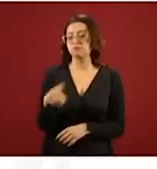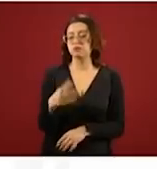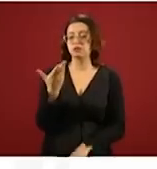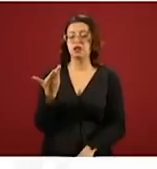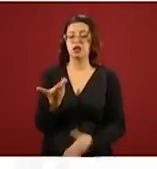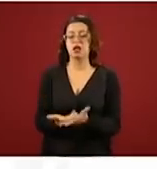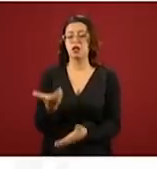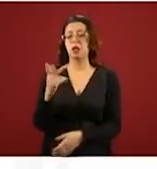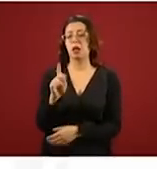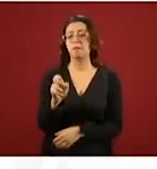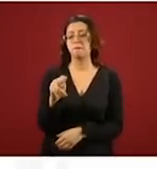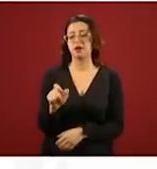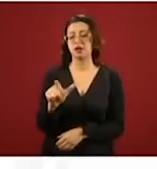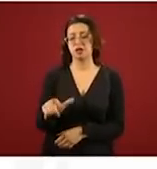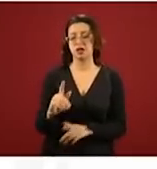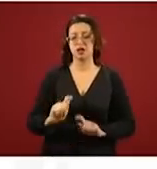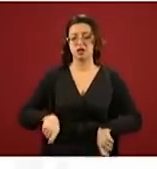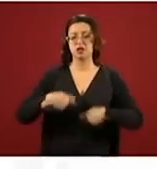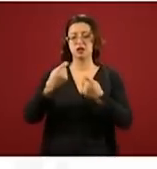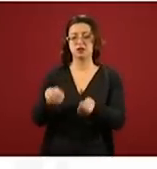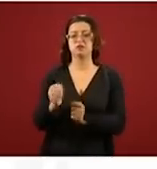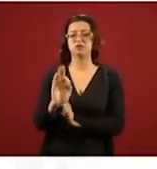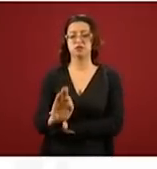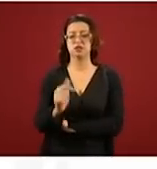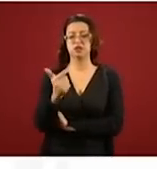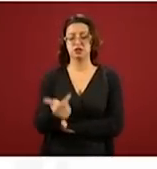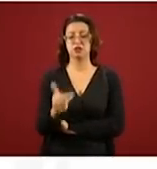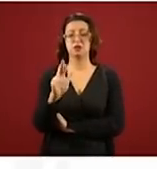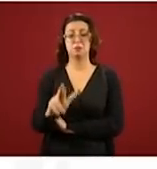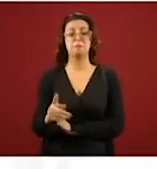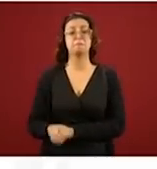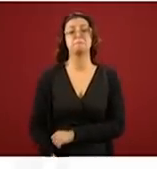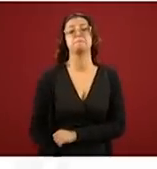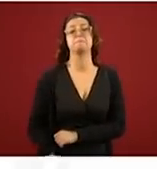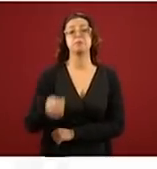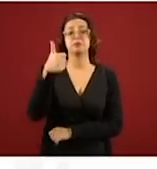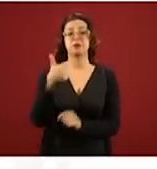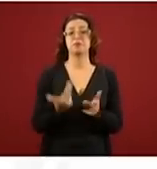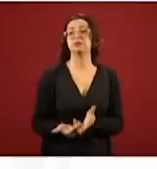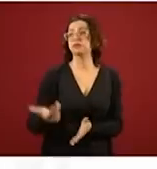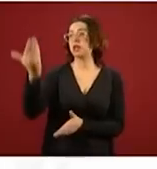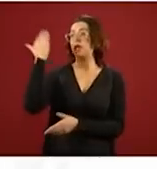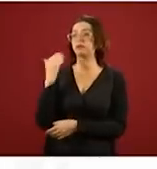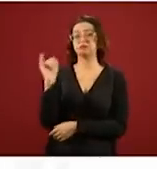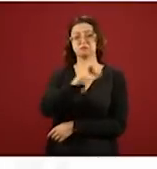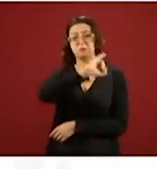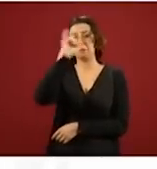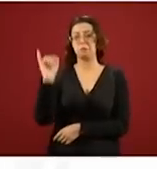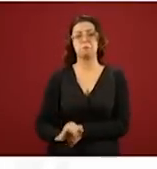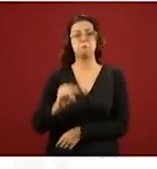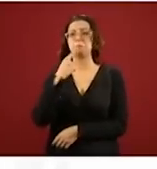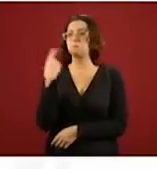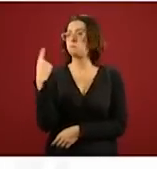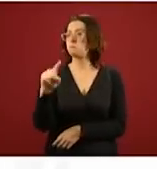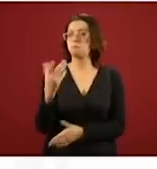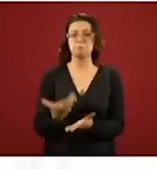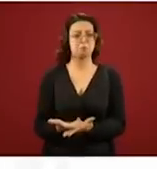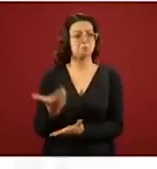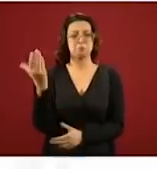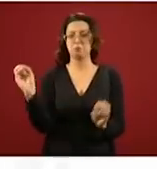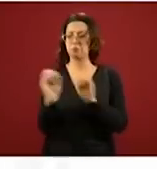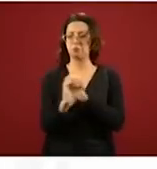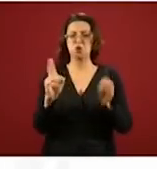fiscalía general de la república y esto es un hecho inédito jamás en la historia del país se había procedido a presentar